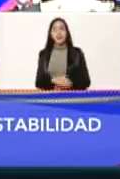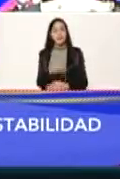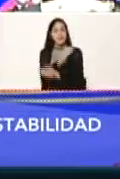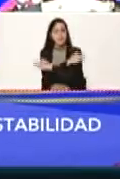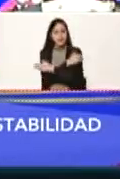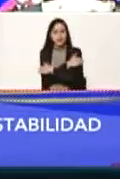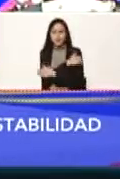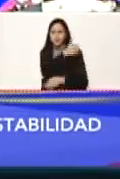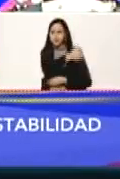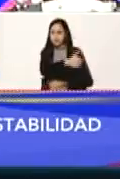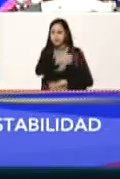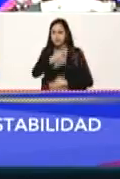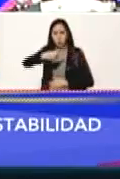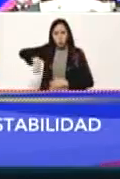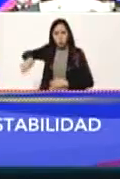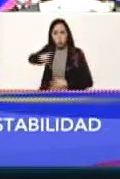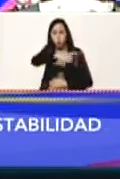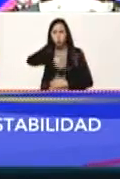Felicidades a cada uno de ustedes.